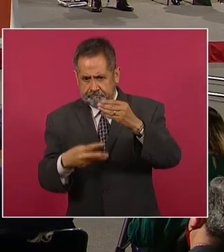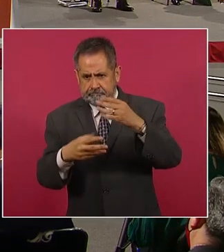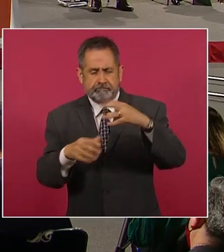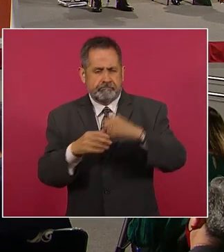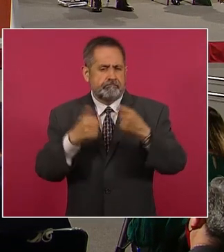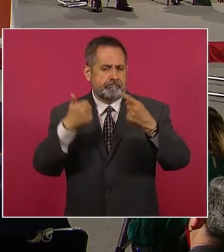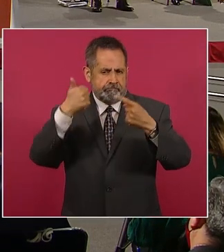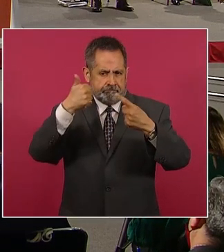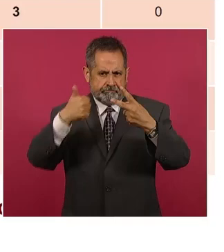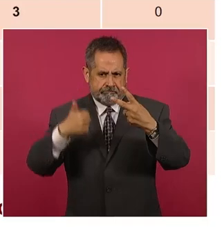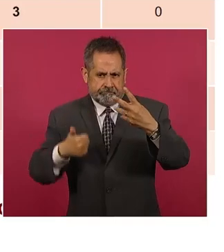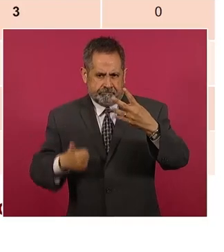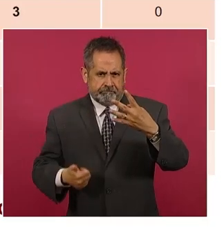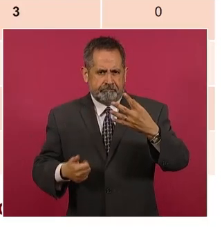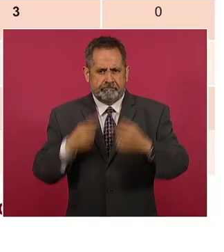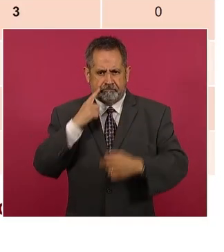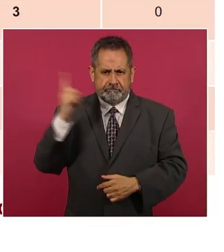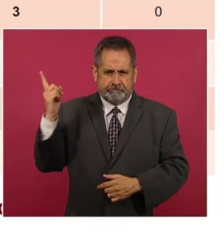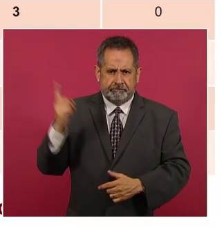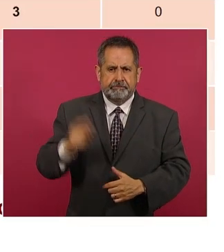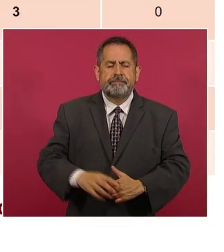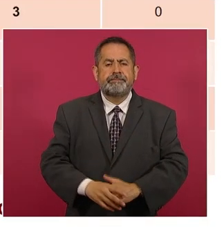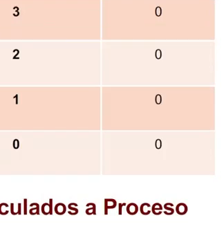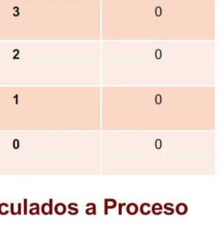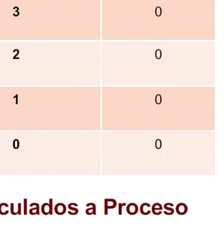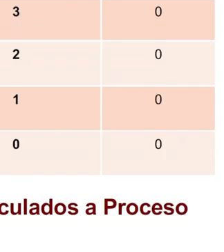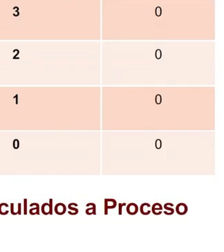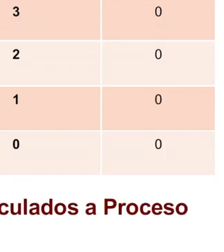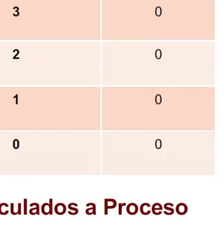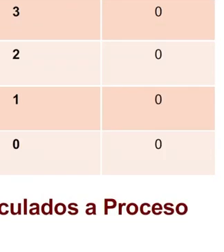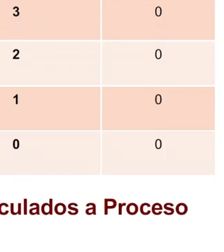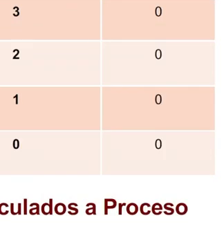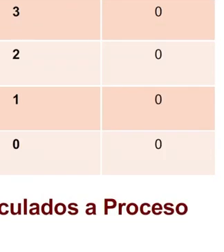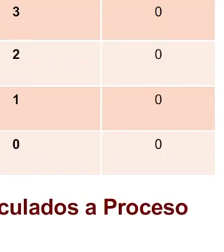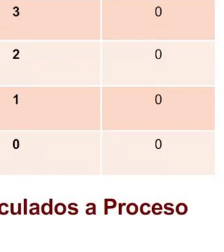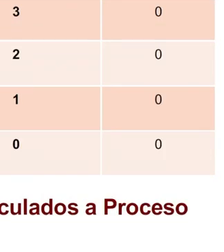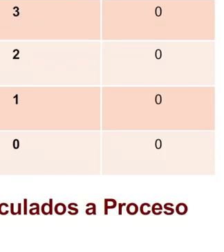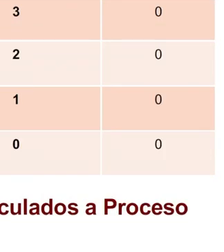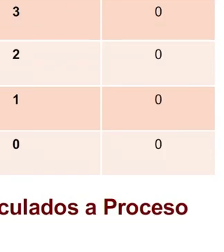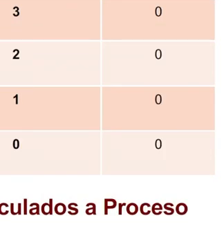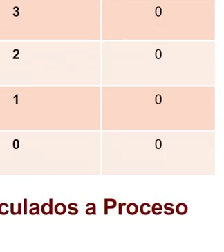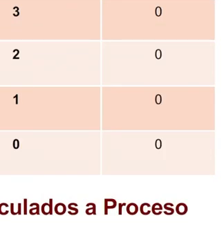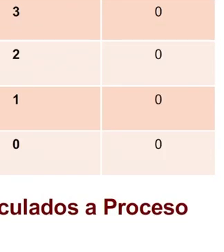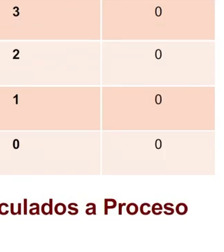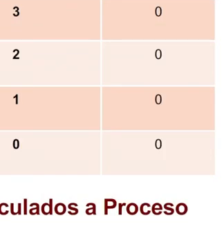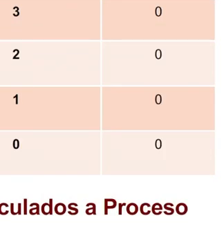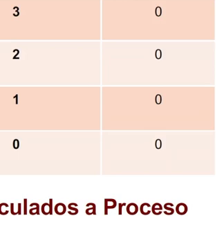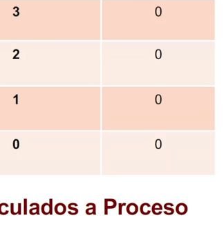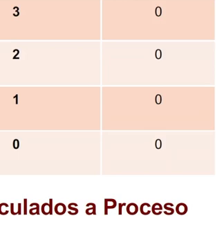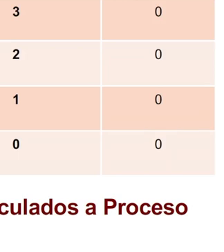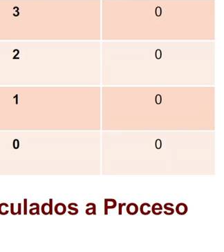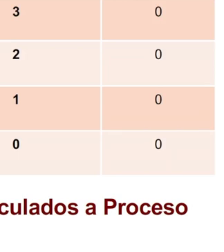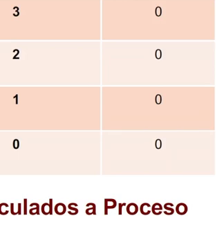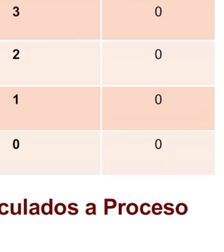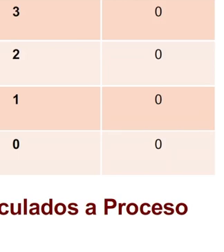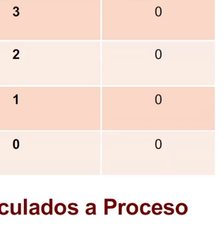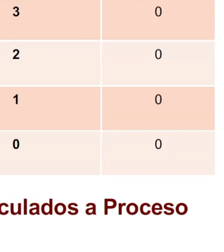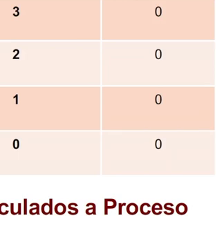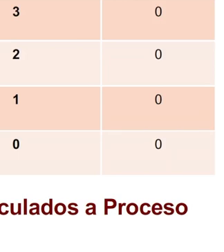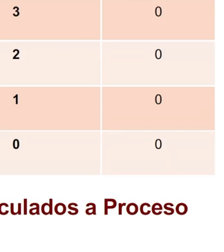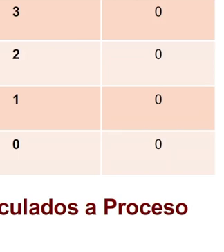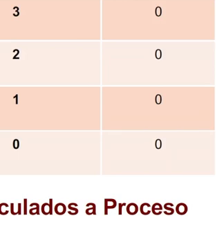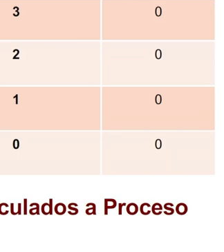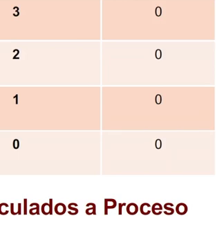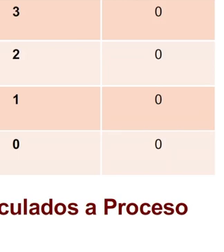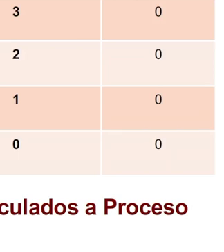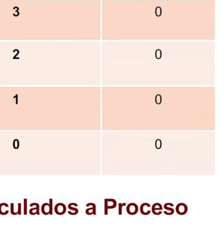Martínez, Lourdes Maldonado, Eber López, Juan Carlos Muñiz y Armando López Linares. Sería cuanto. Gracias.